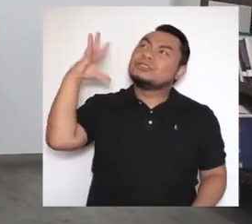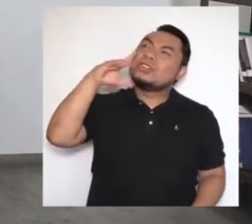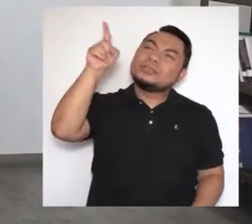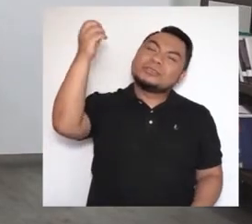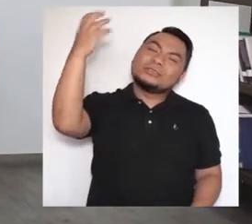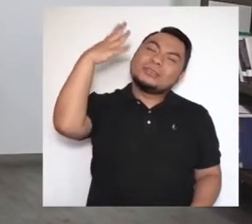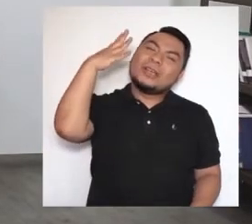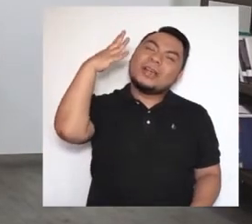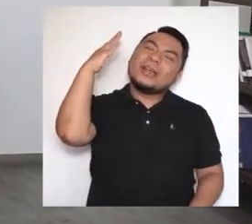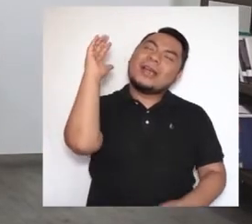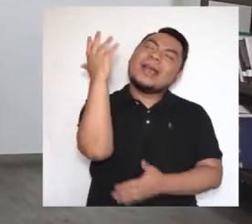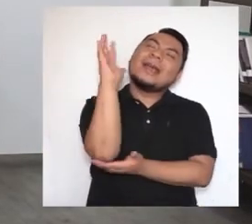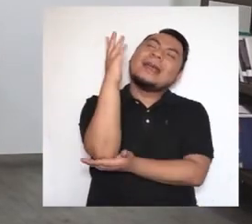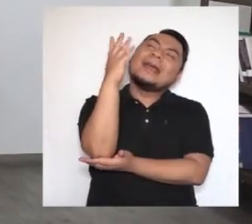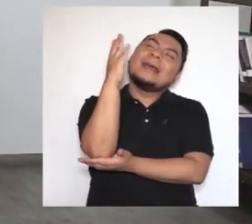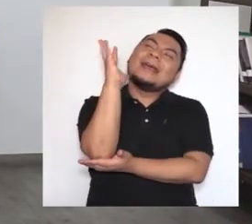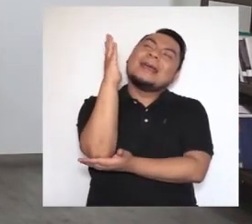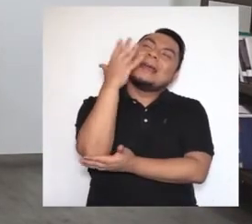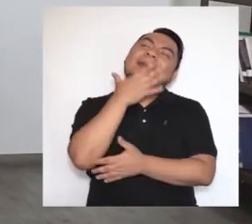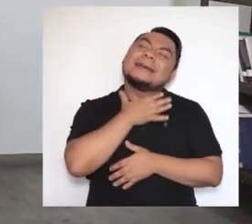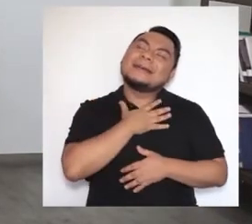del sol!